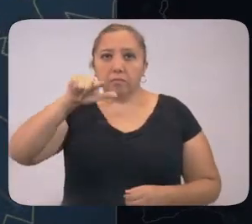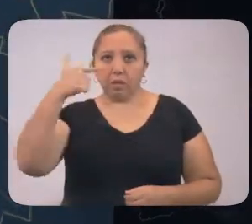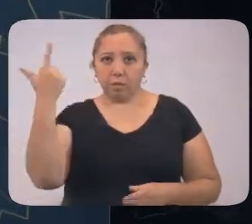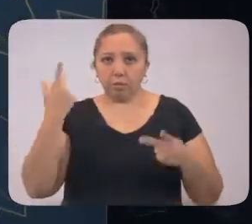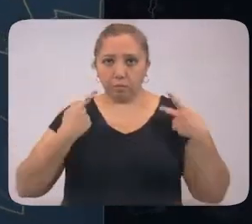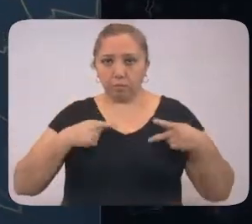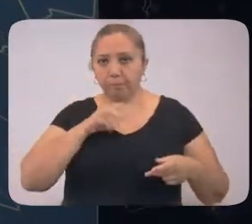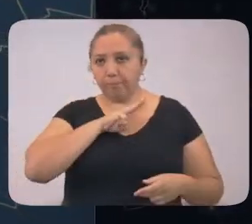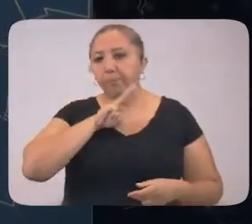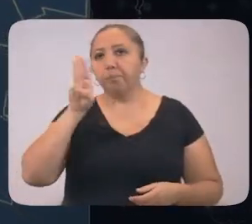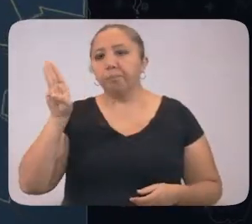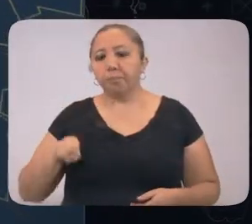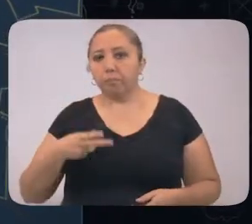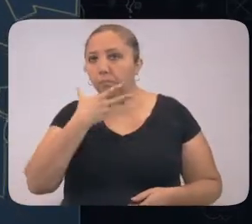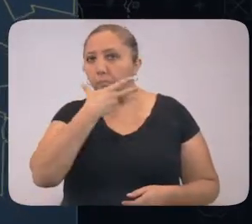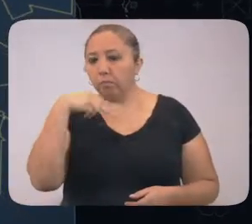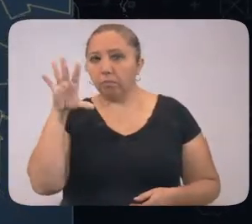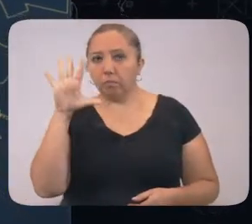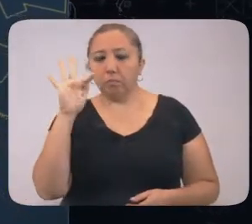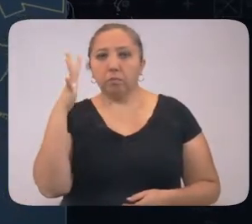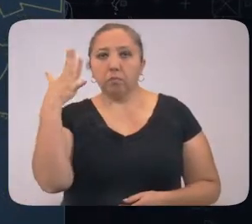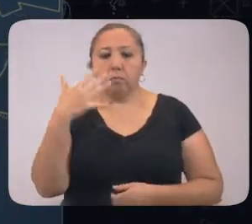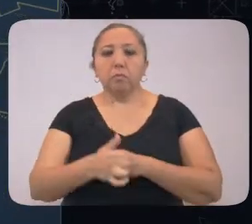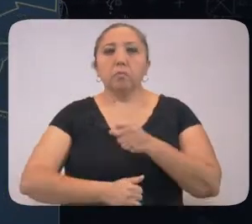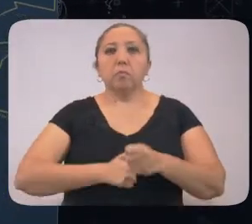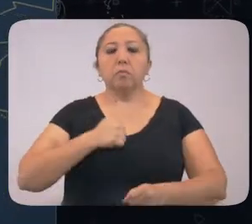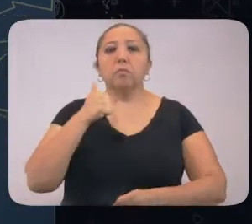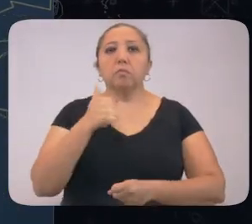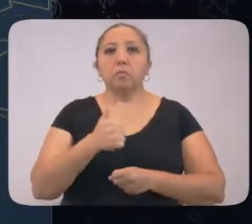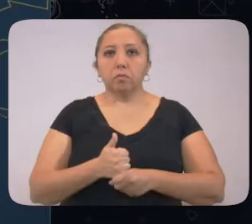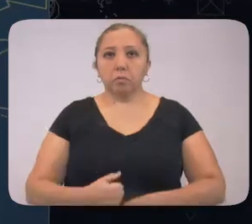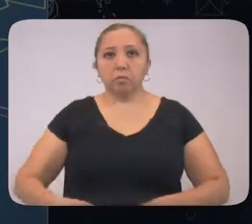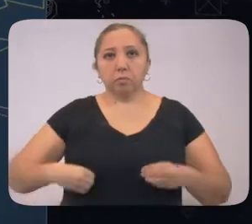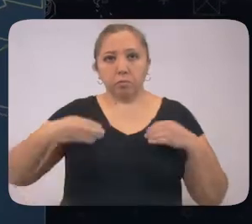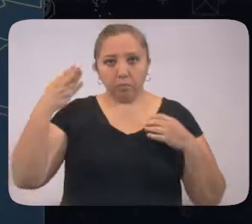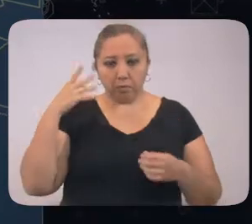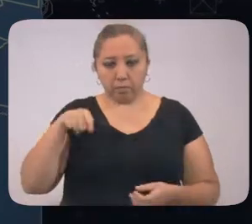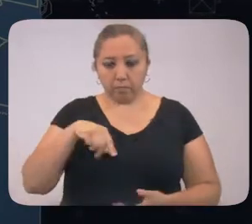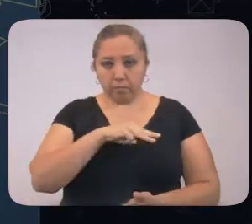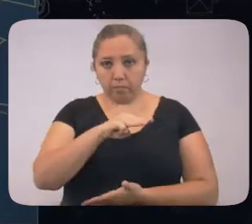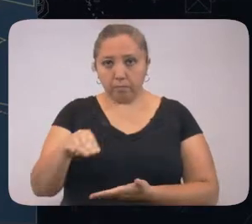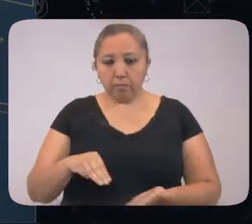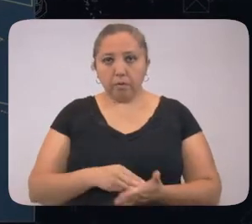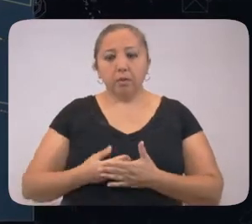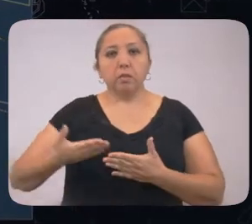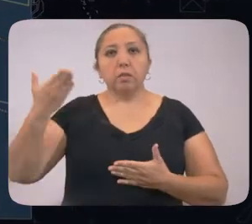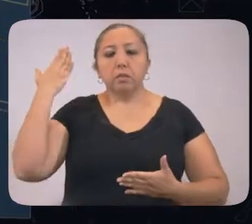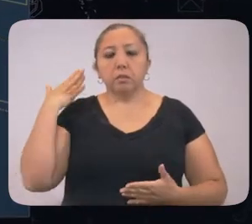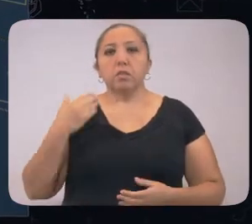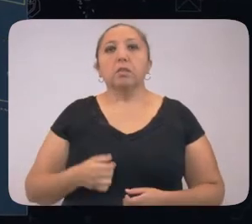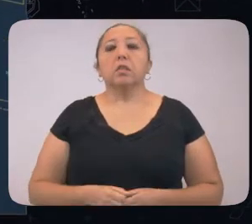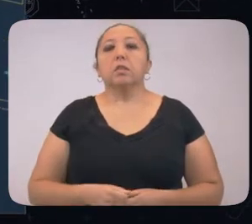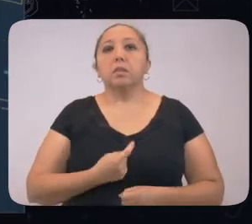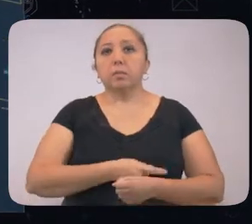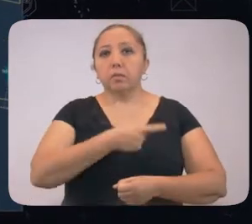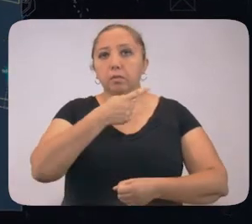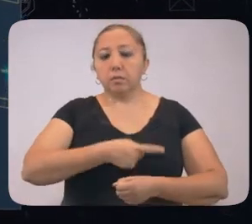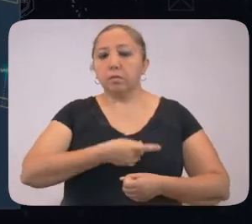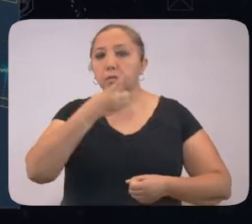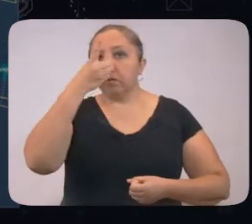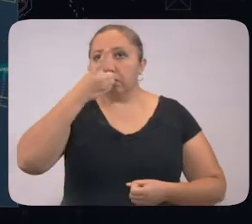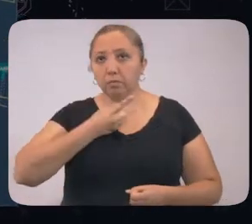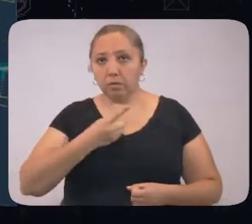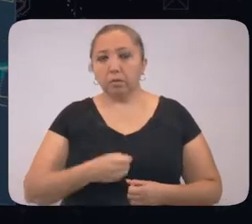fallecimientos hombre de 45 años de edad originario y residente de mérida con antecedentes médicos de hipertensión y